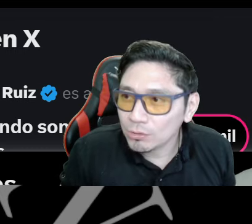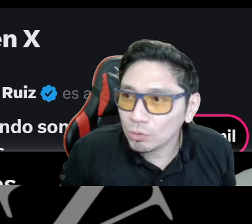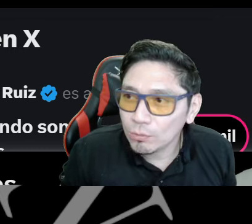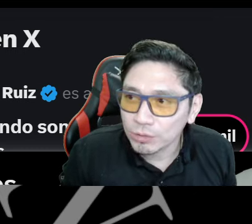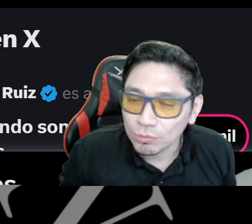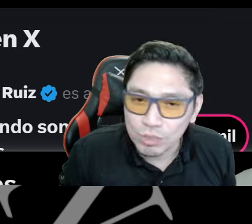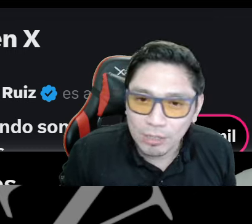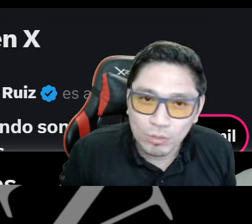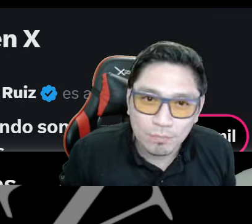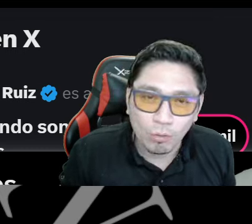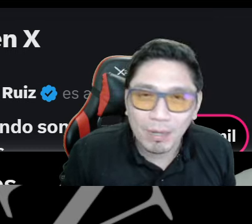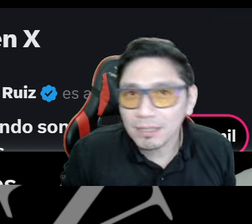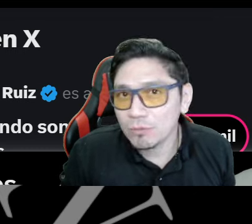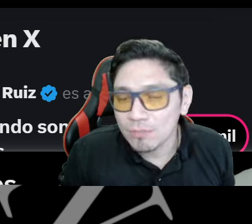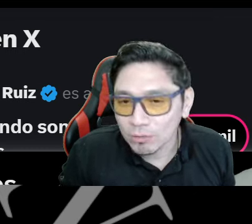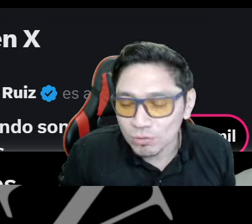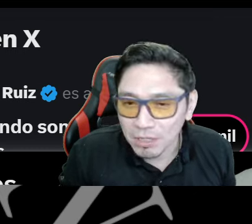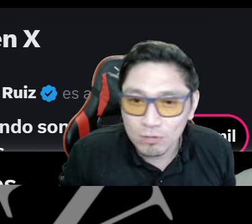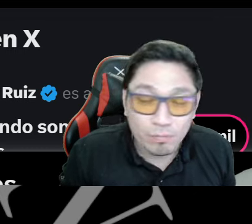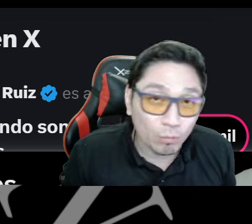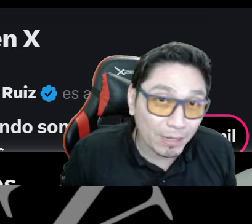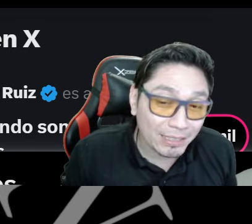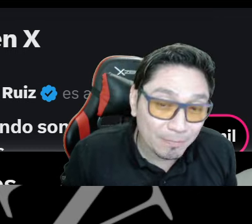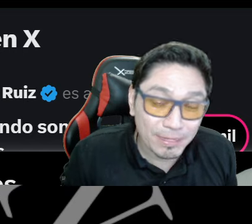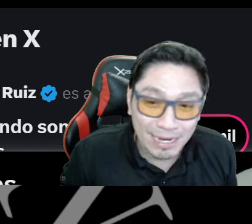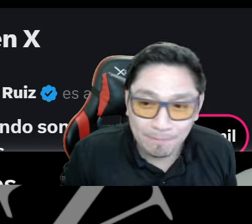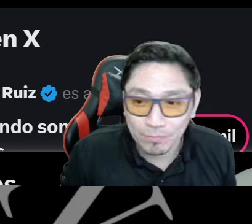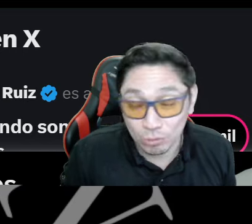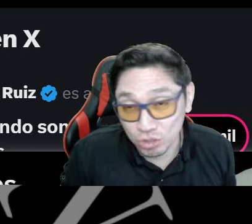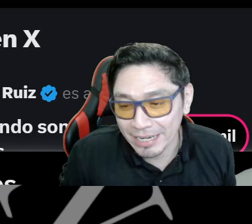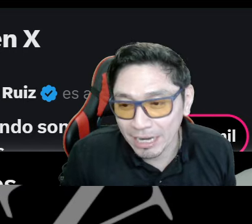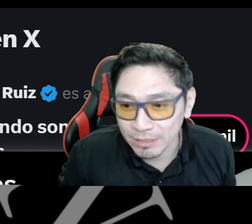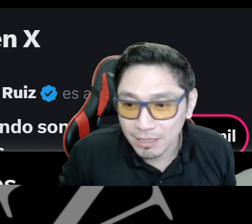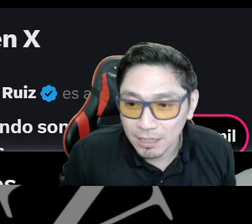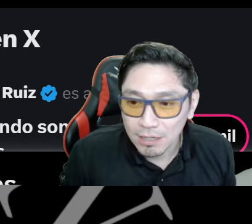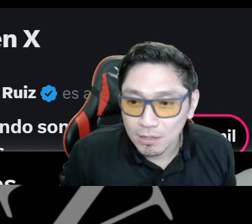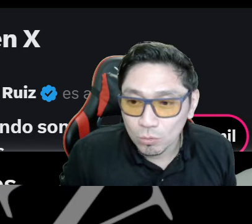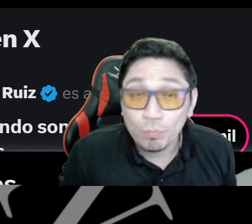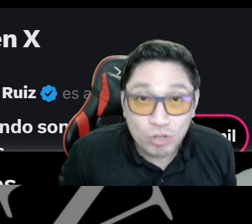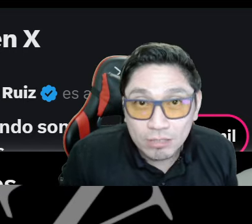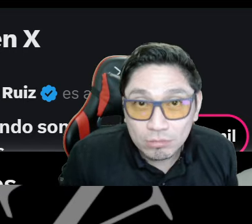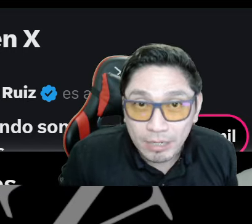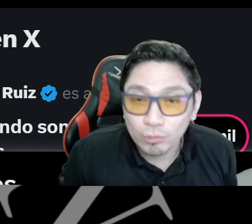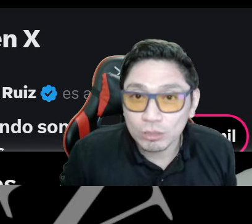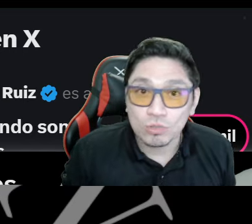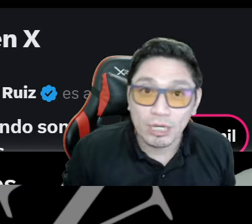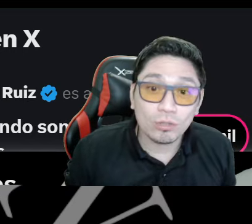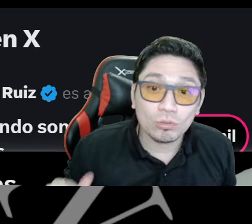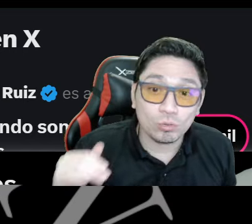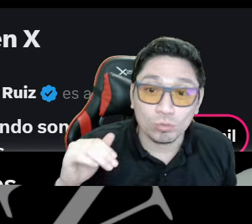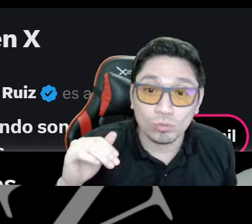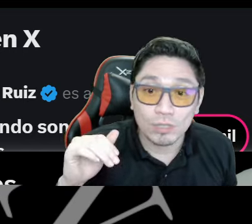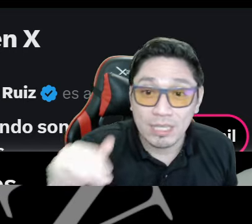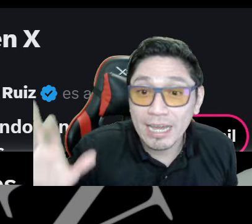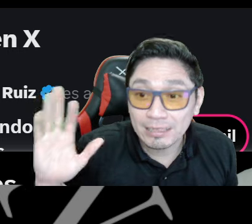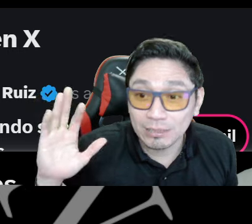momento no hemos escuchado ni por parte de movimiento ciudadano ni por parte del prian de sochil Gálvez un proyecto hemos escuchado